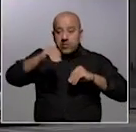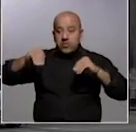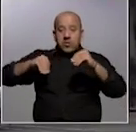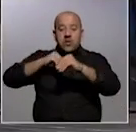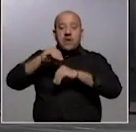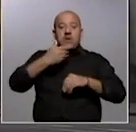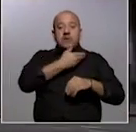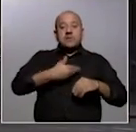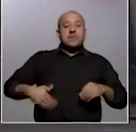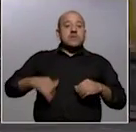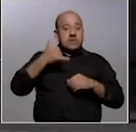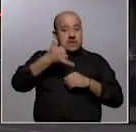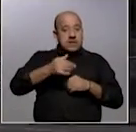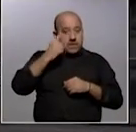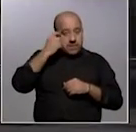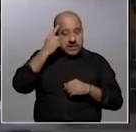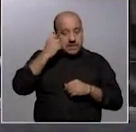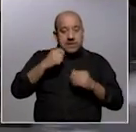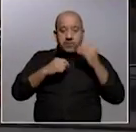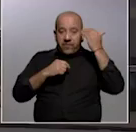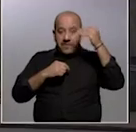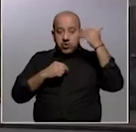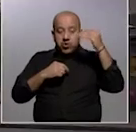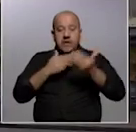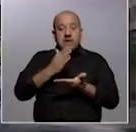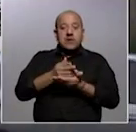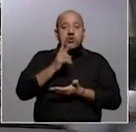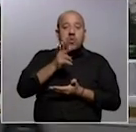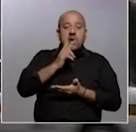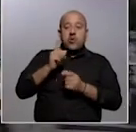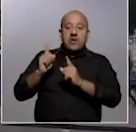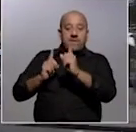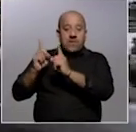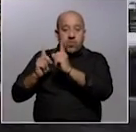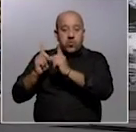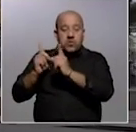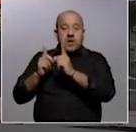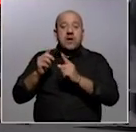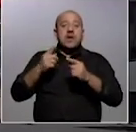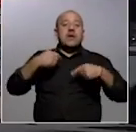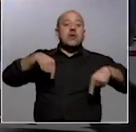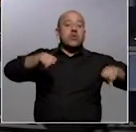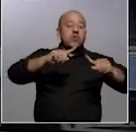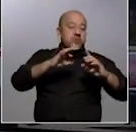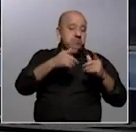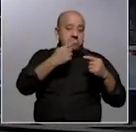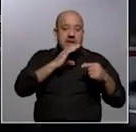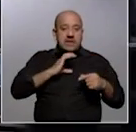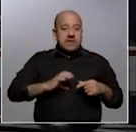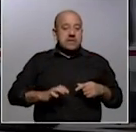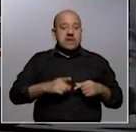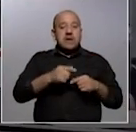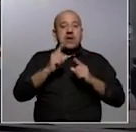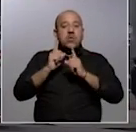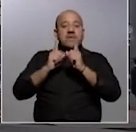tiene vasta experiencia docente en derechos humanos tanto en el ámbito universitario como en espacios con otras características en la